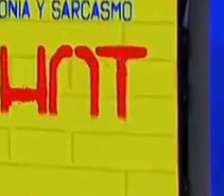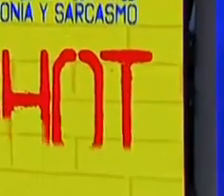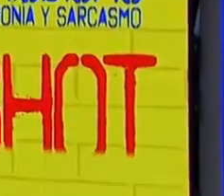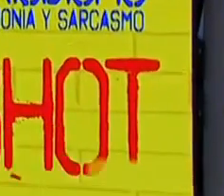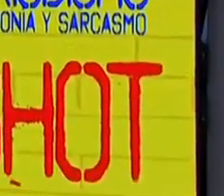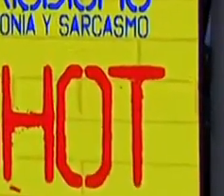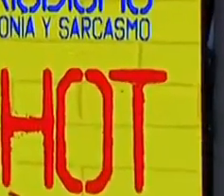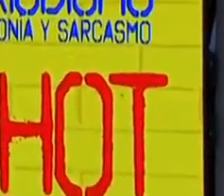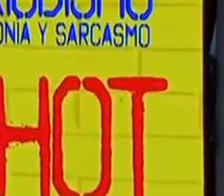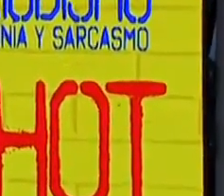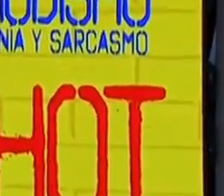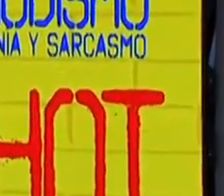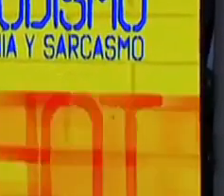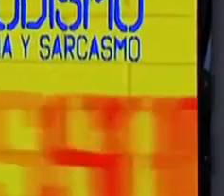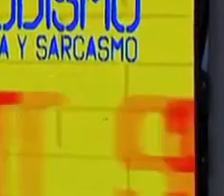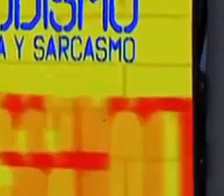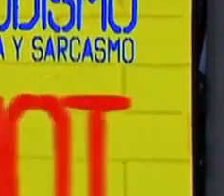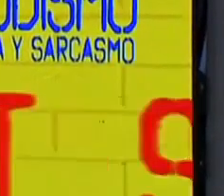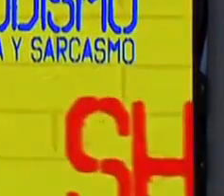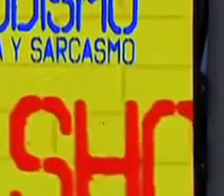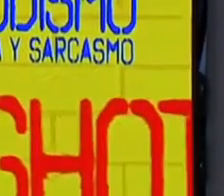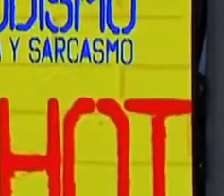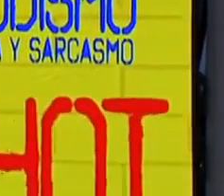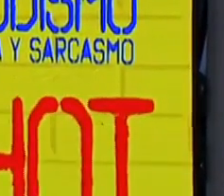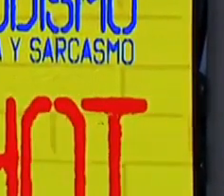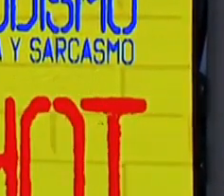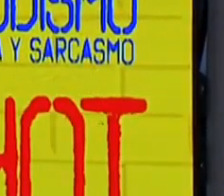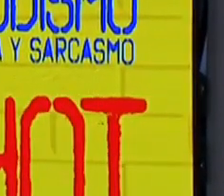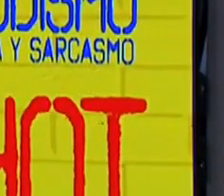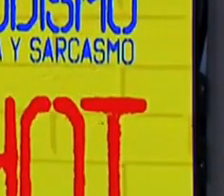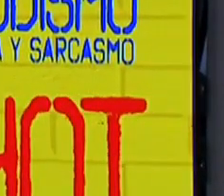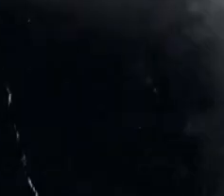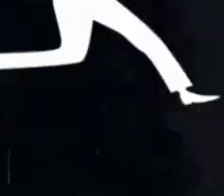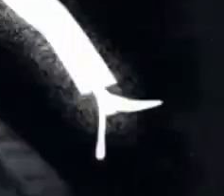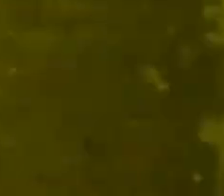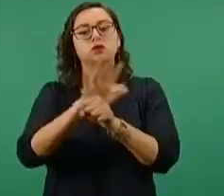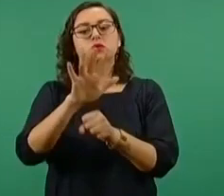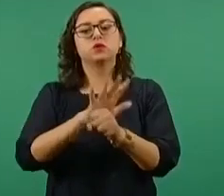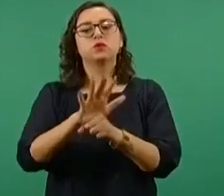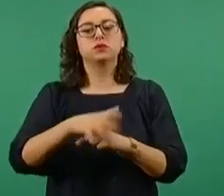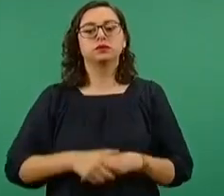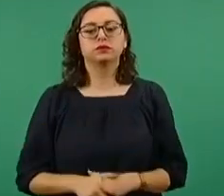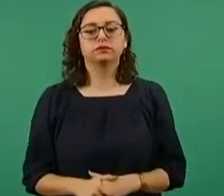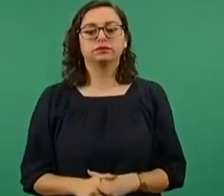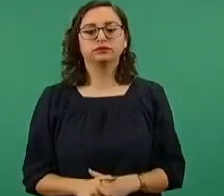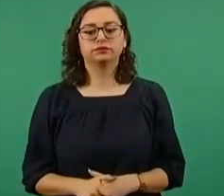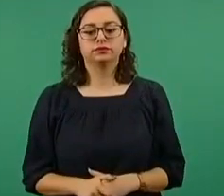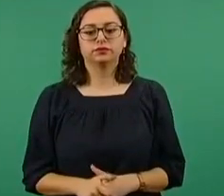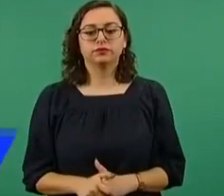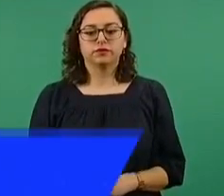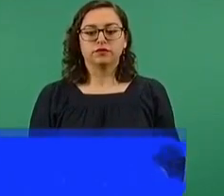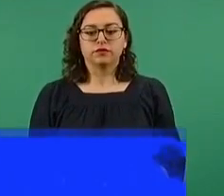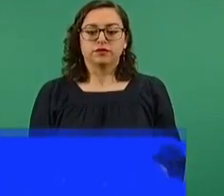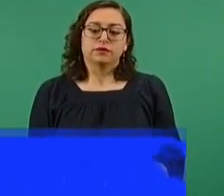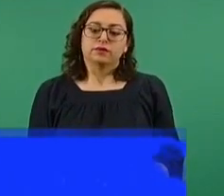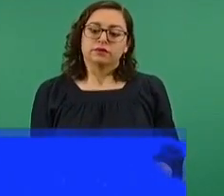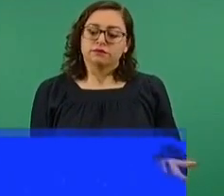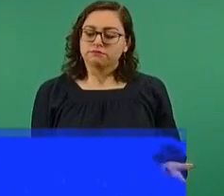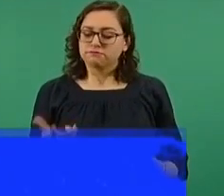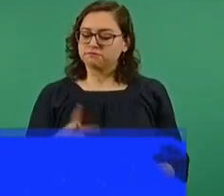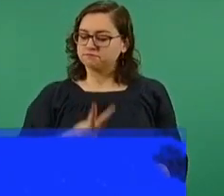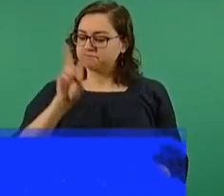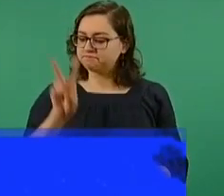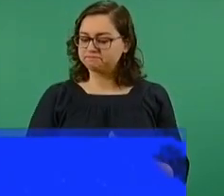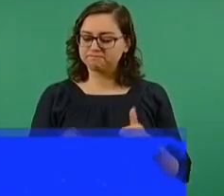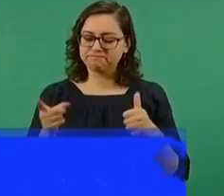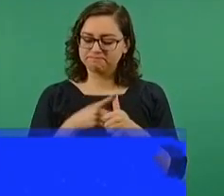de palacio nacional presidente andrés manuel lópez obrador lamentó los hechos primero pues lamentar este hecho